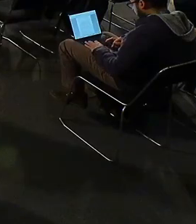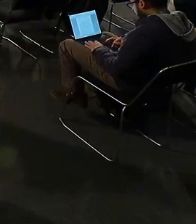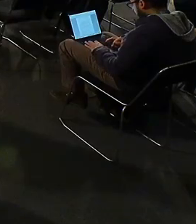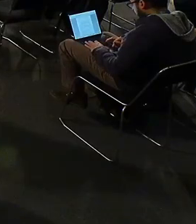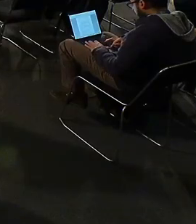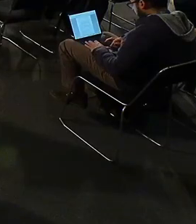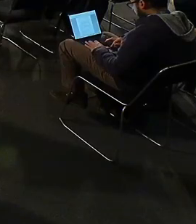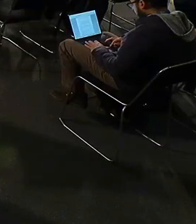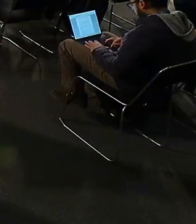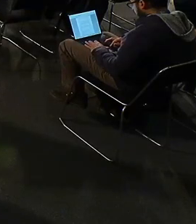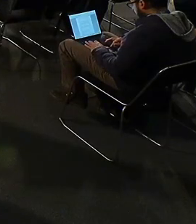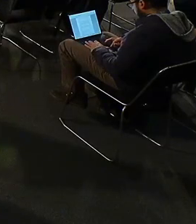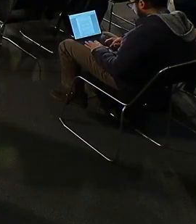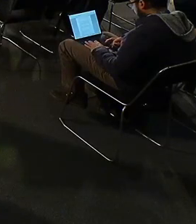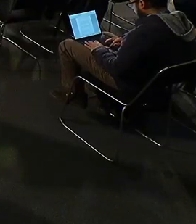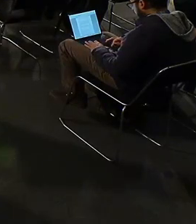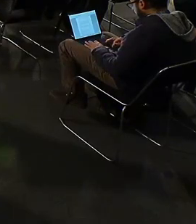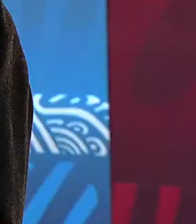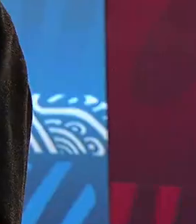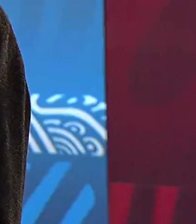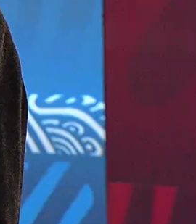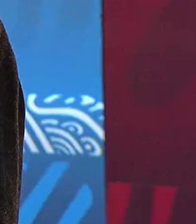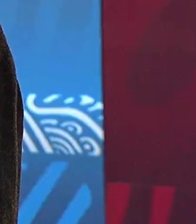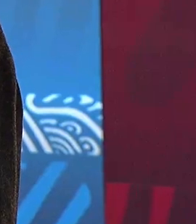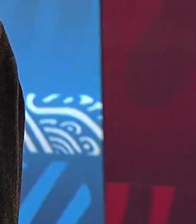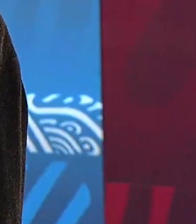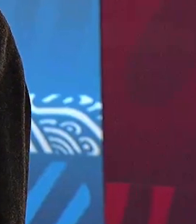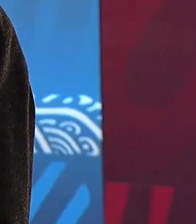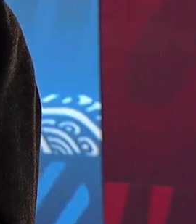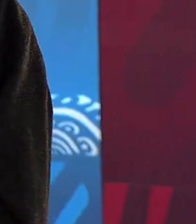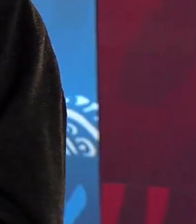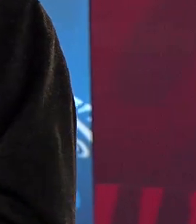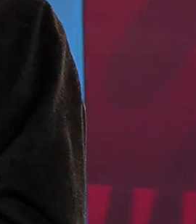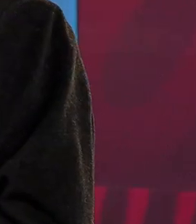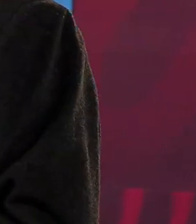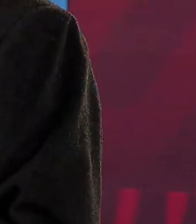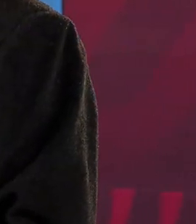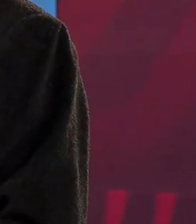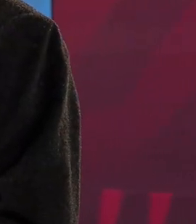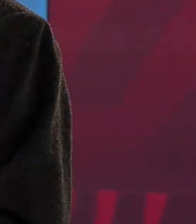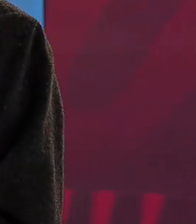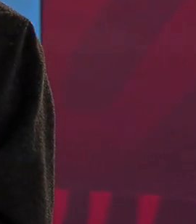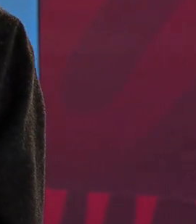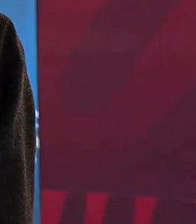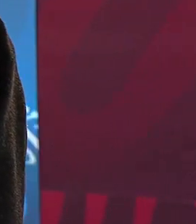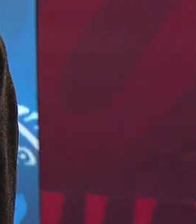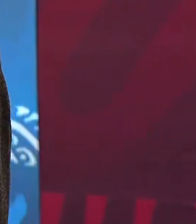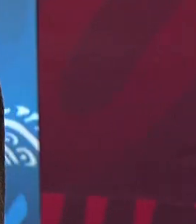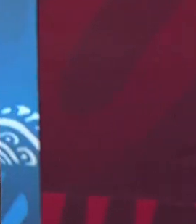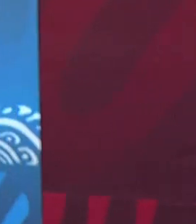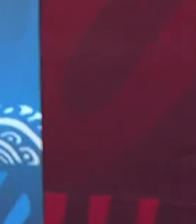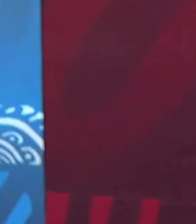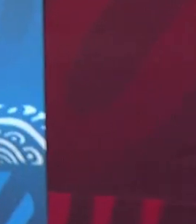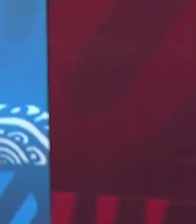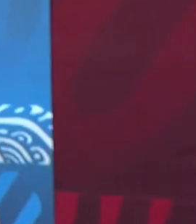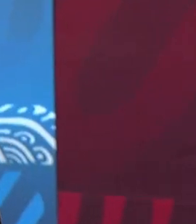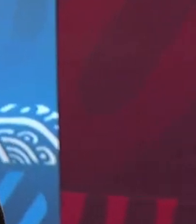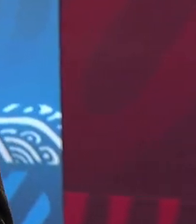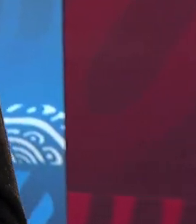Ciro Gómez Leyva. Sí le suena, ¿verdad? López